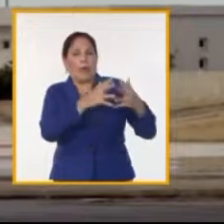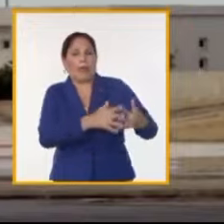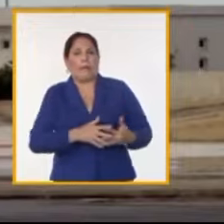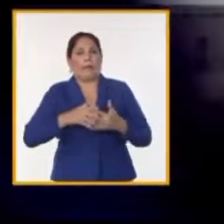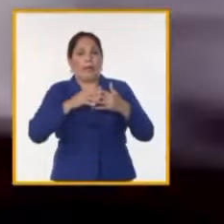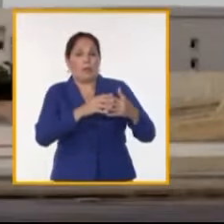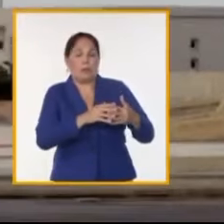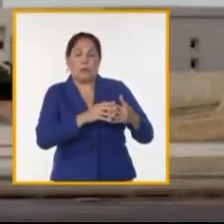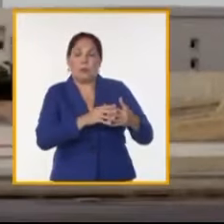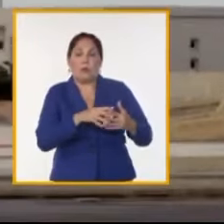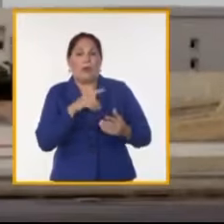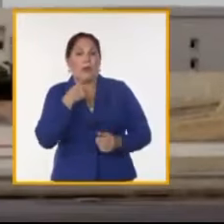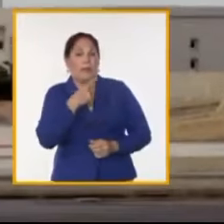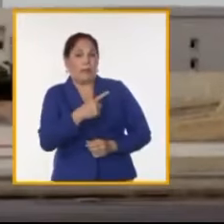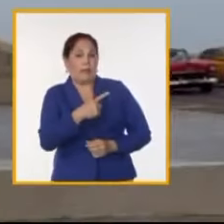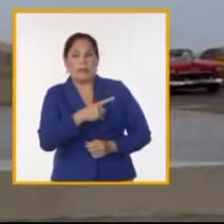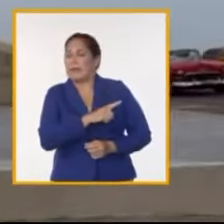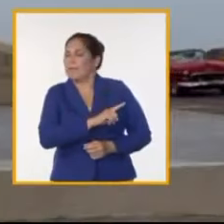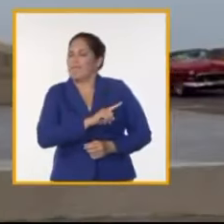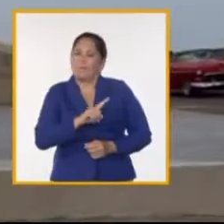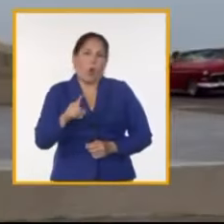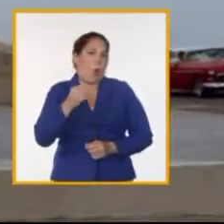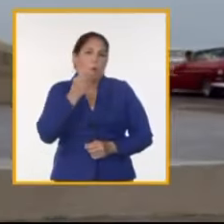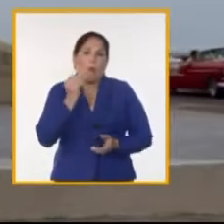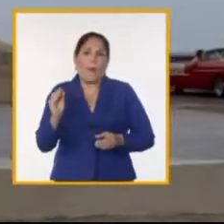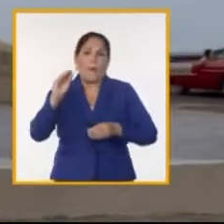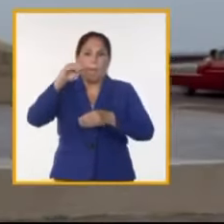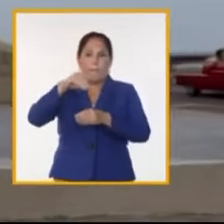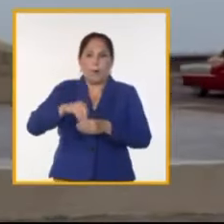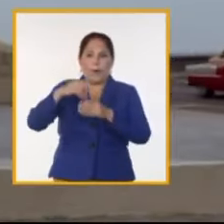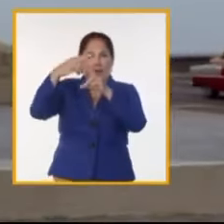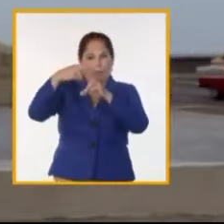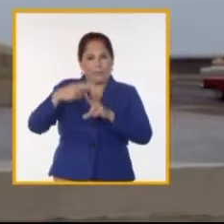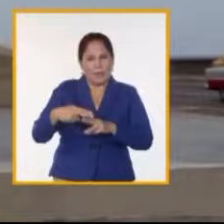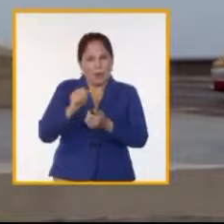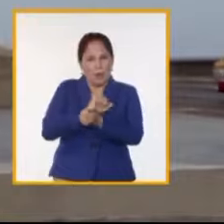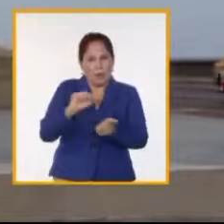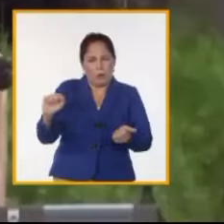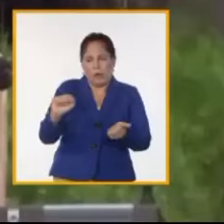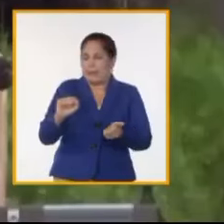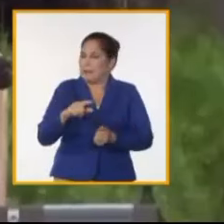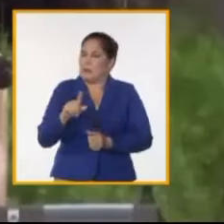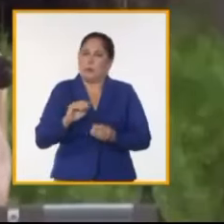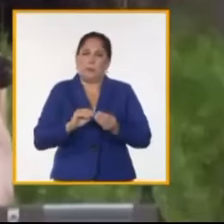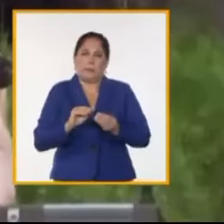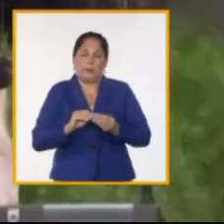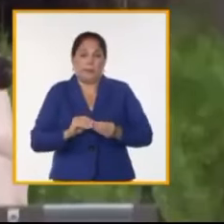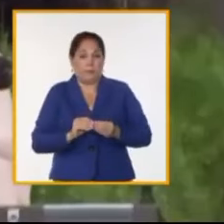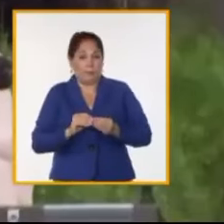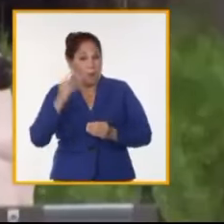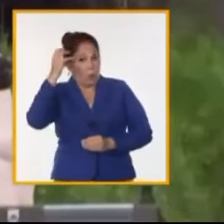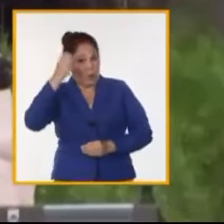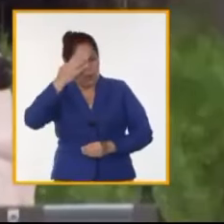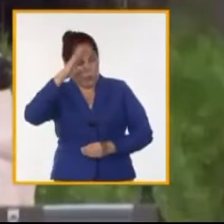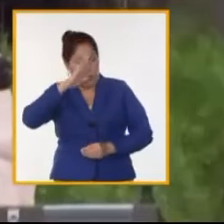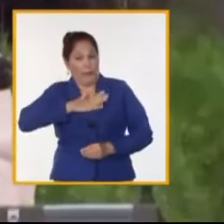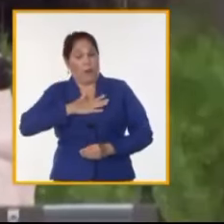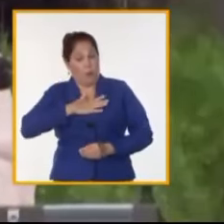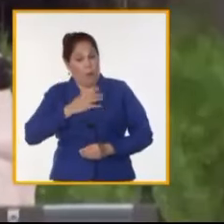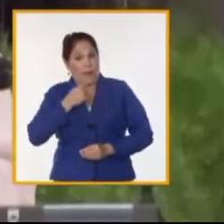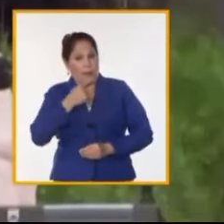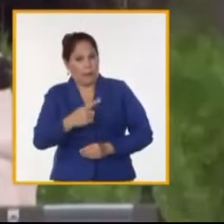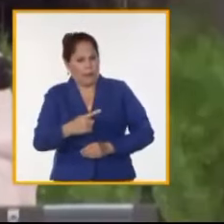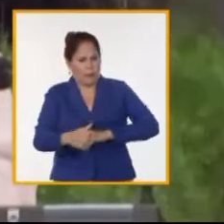biden a concluir que ya no es apropiado incluir a Cuba entre los países que no cooperan plenamente el gobierno cubano reaccionó el